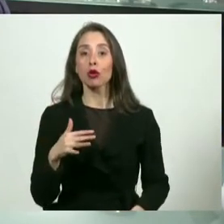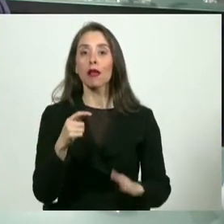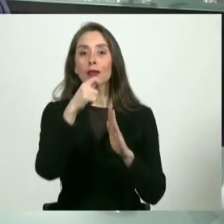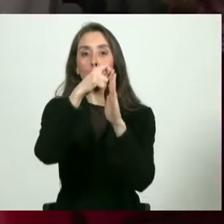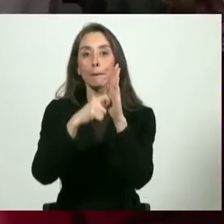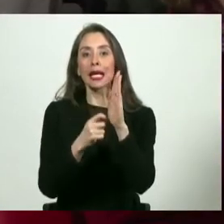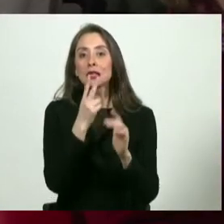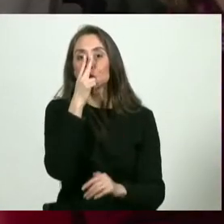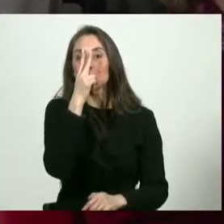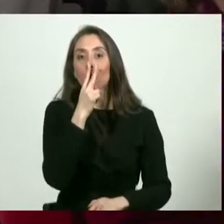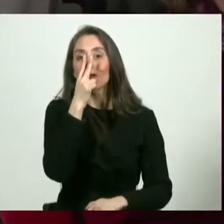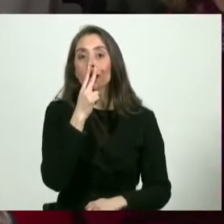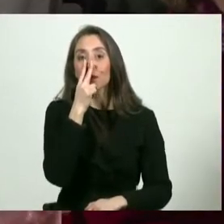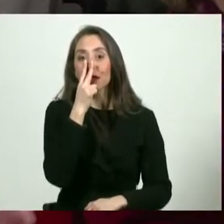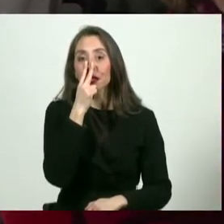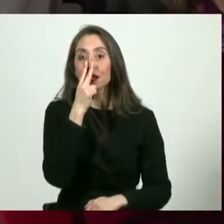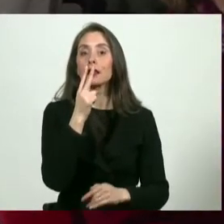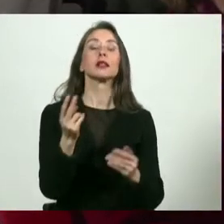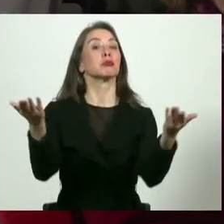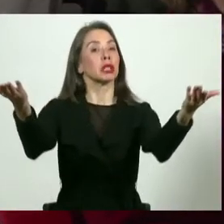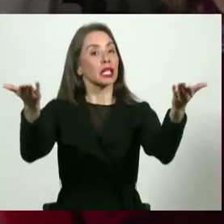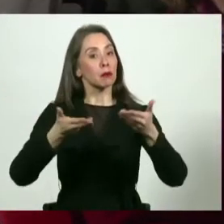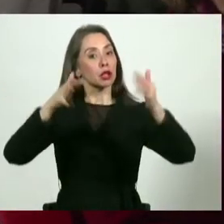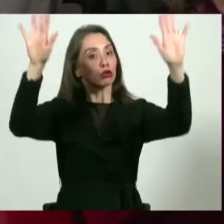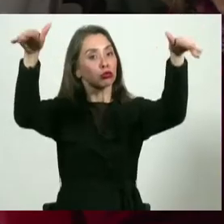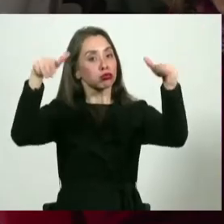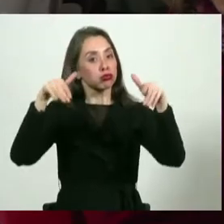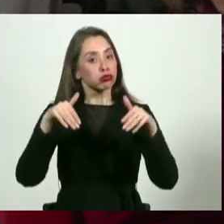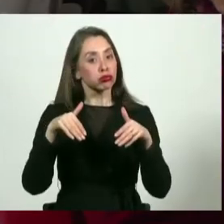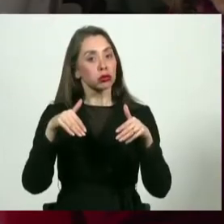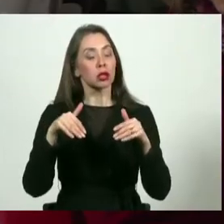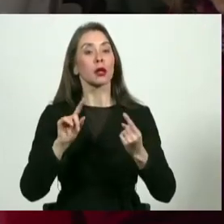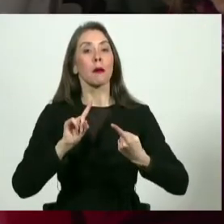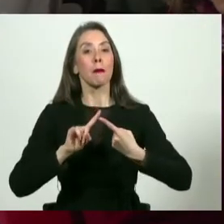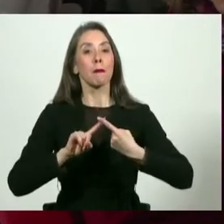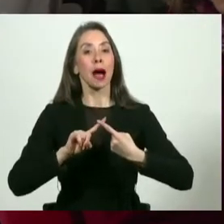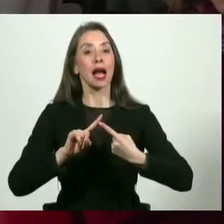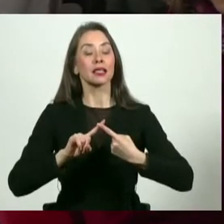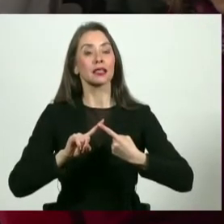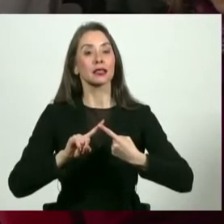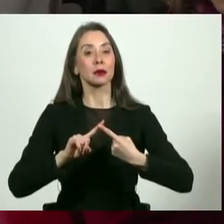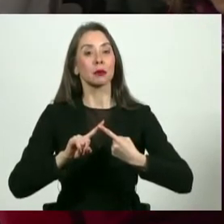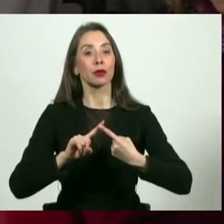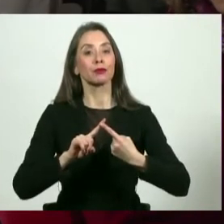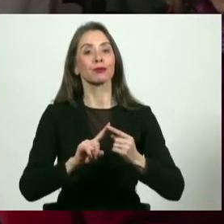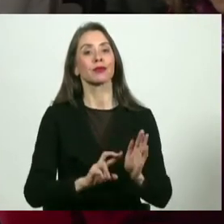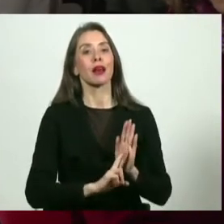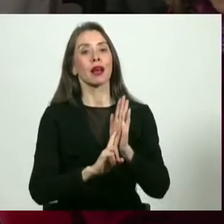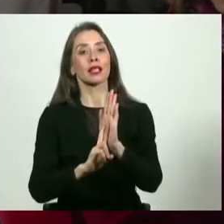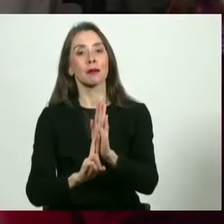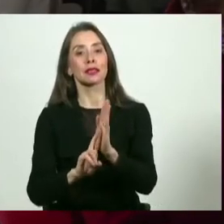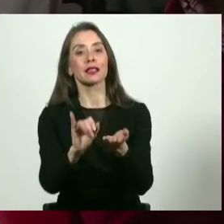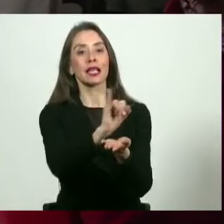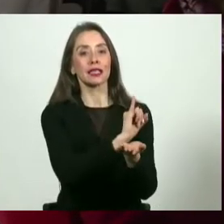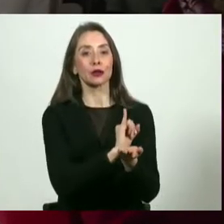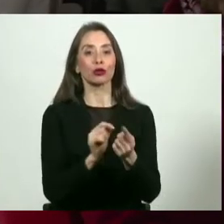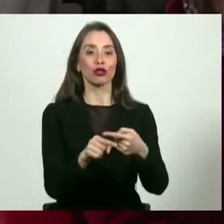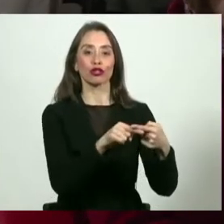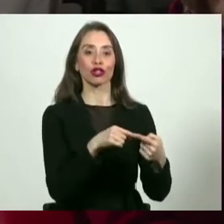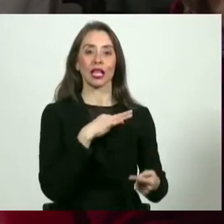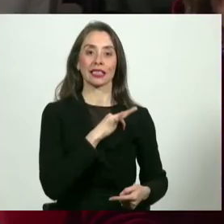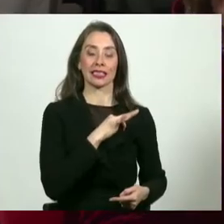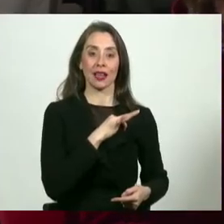noviembre, en el que fue una invitación abierta, pero particularmente participaron los representantes de organismos de la sociedad civil